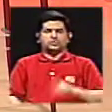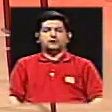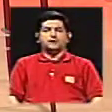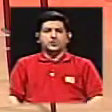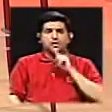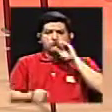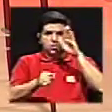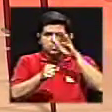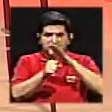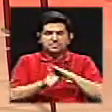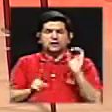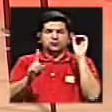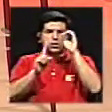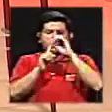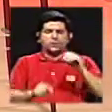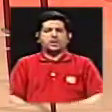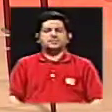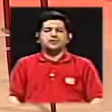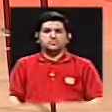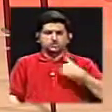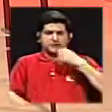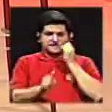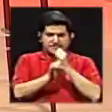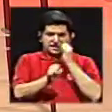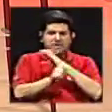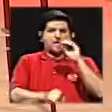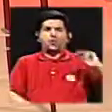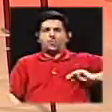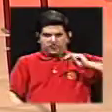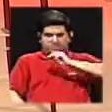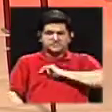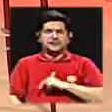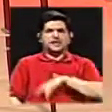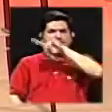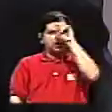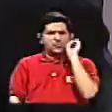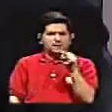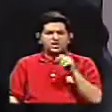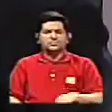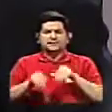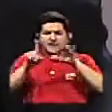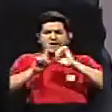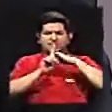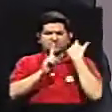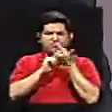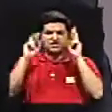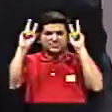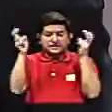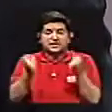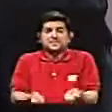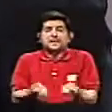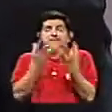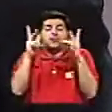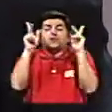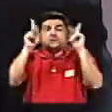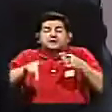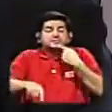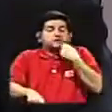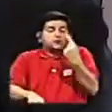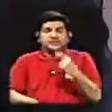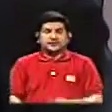institucionales o ministeriales. Nosotros consultamos acerca de ese tema en redes sociales y gran cantidad de personas